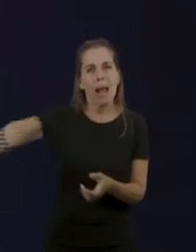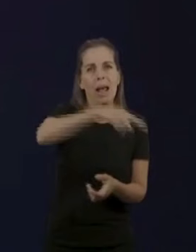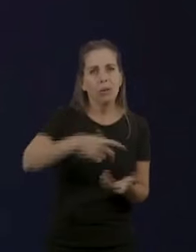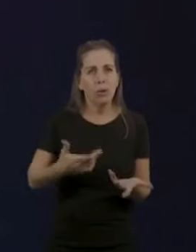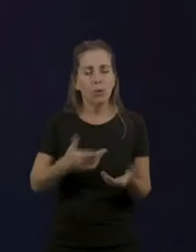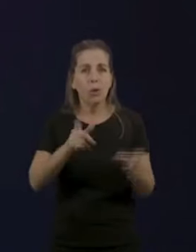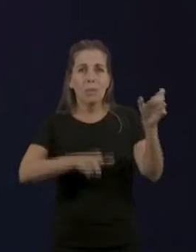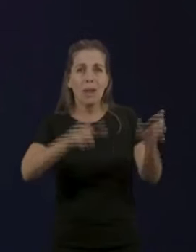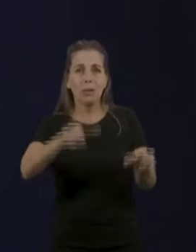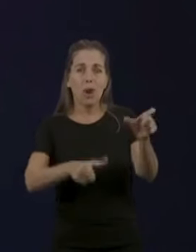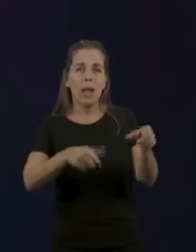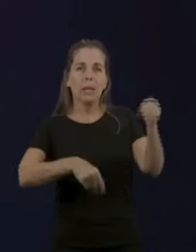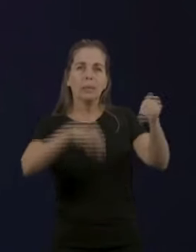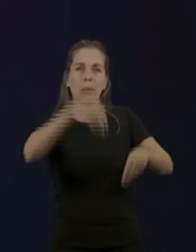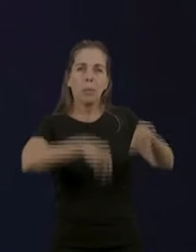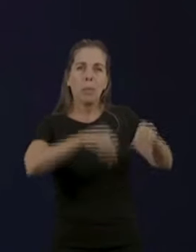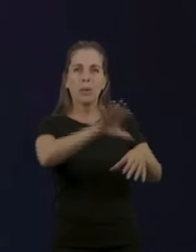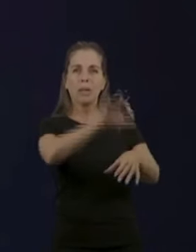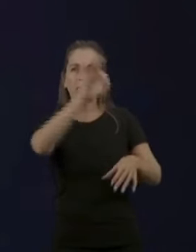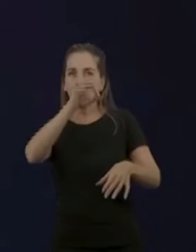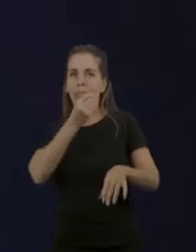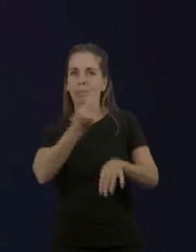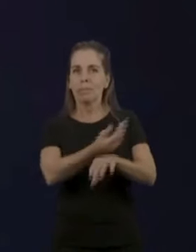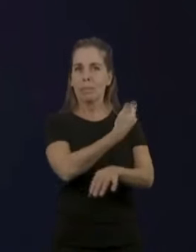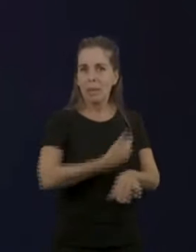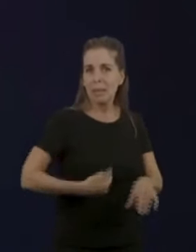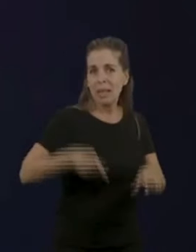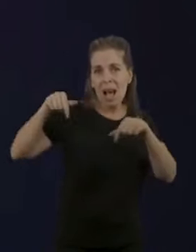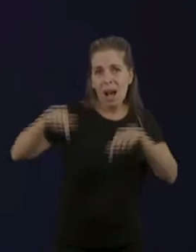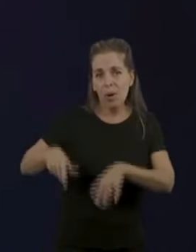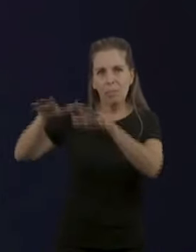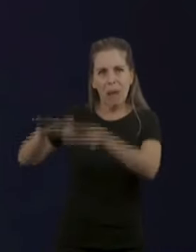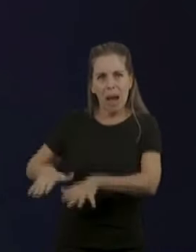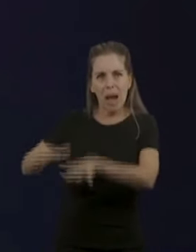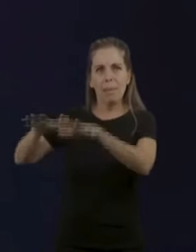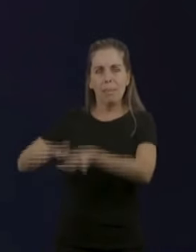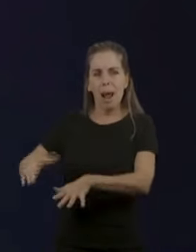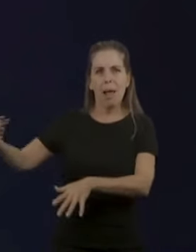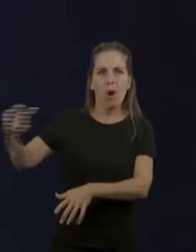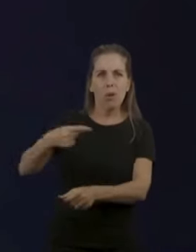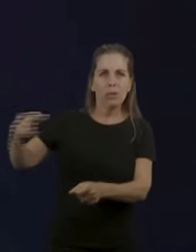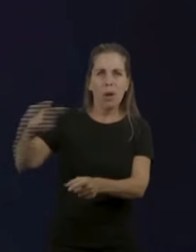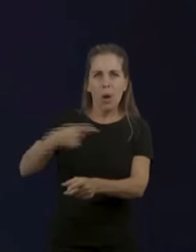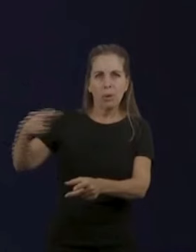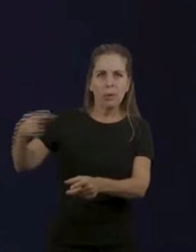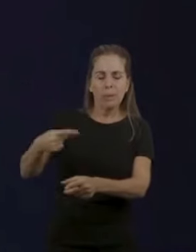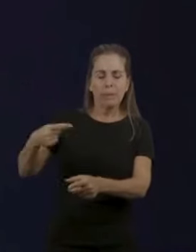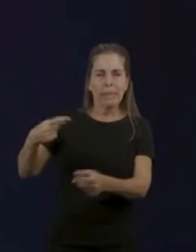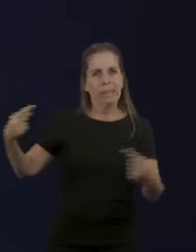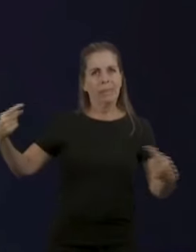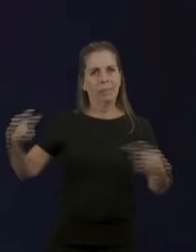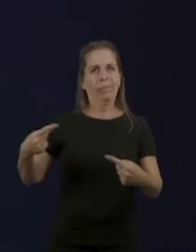el voto que hagas y sin embargo bueno paran y paran y paran Bueno es muy claro no es mu una